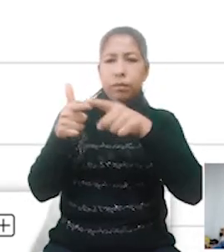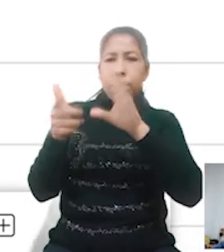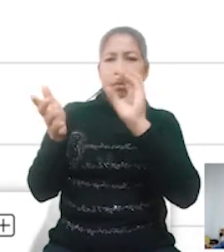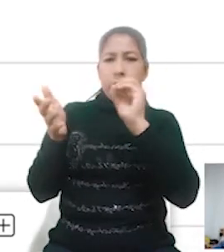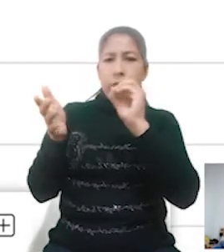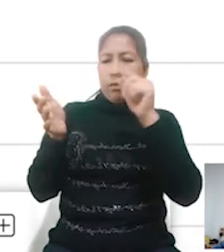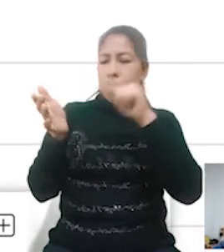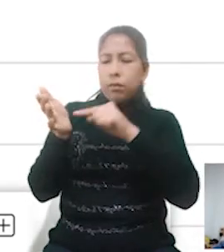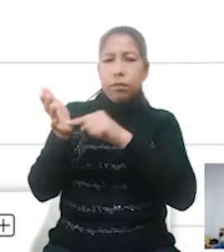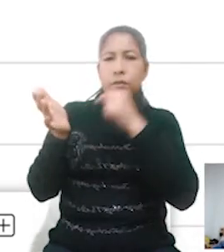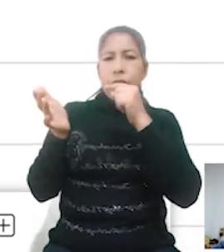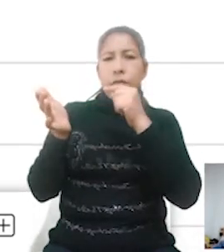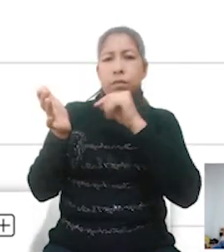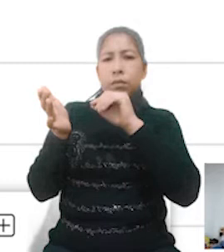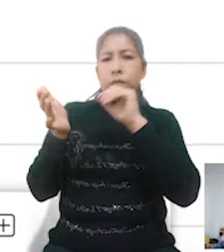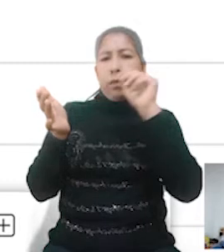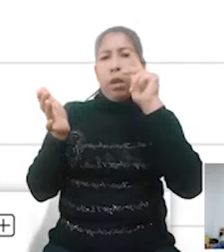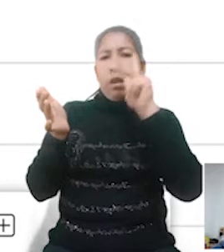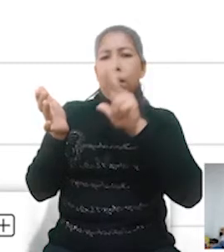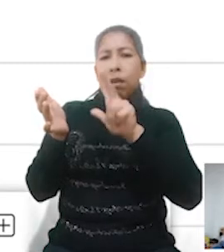7.5 dividido entre